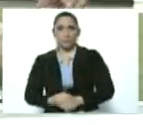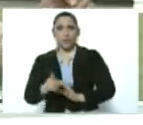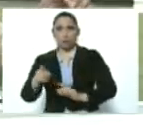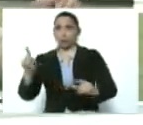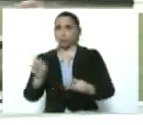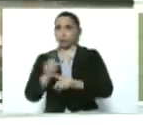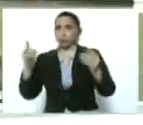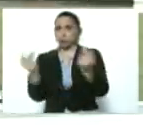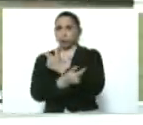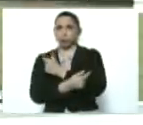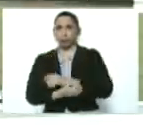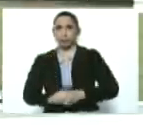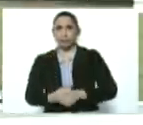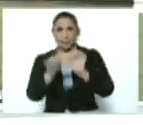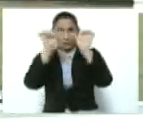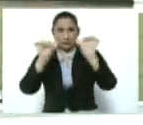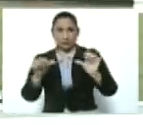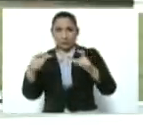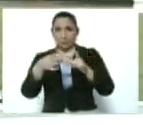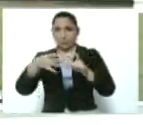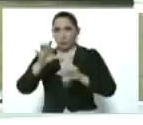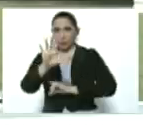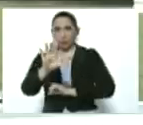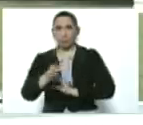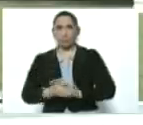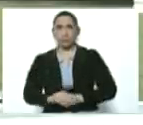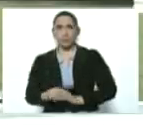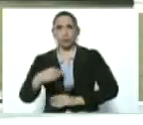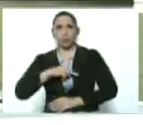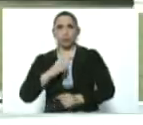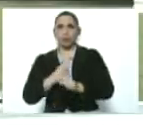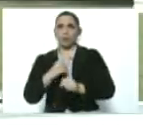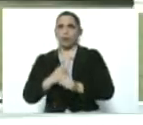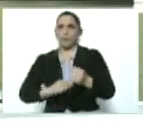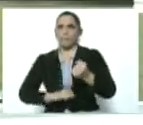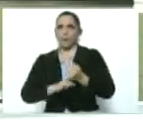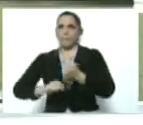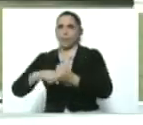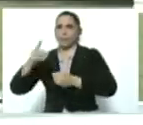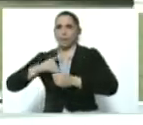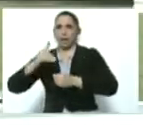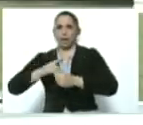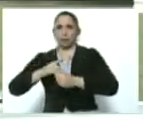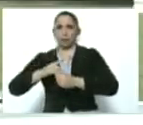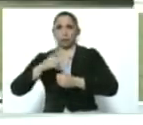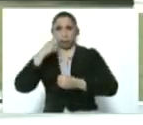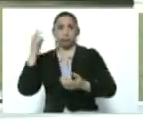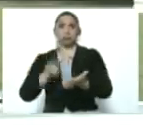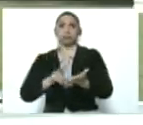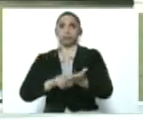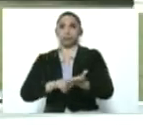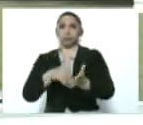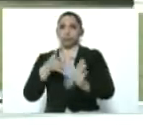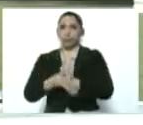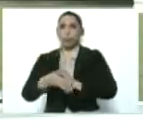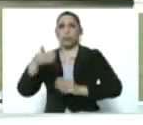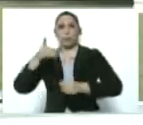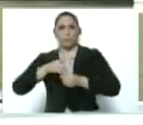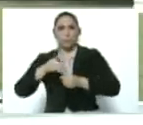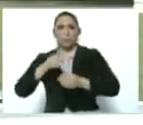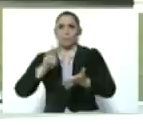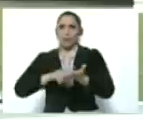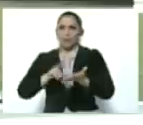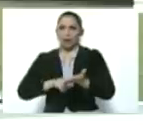volando por el sistema carne de la patria nosotros trabajamos en base a datos verídicos en base a la verdad